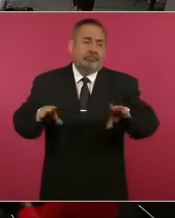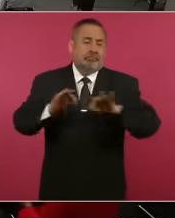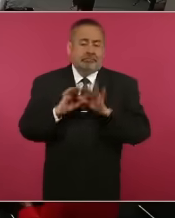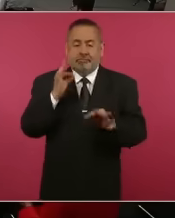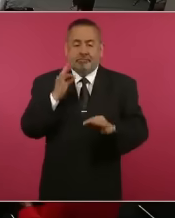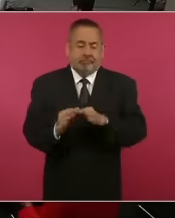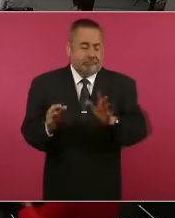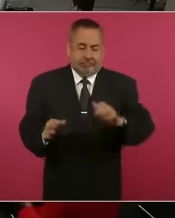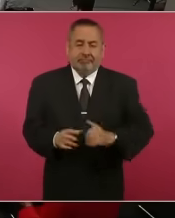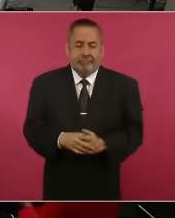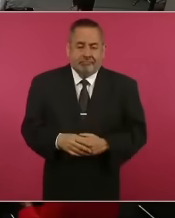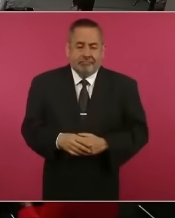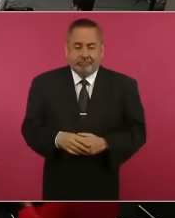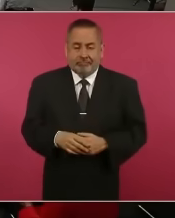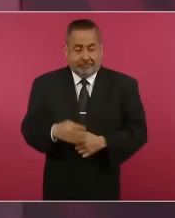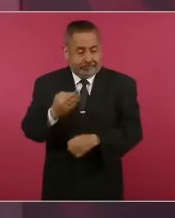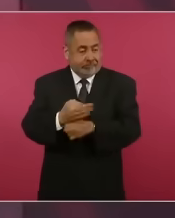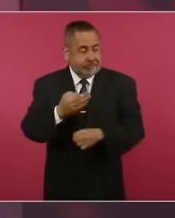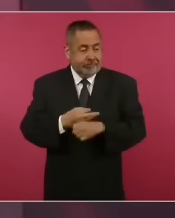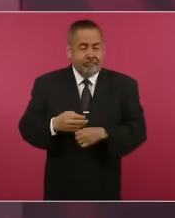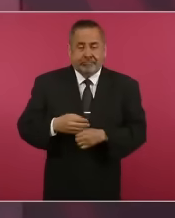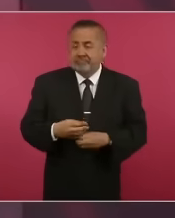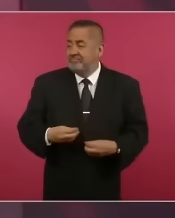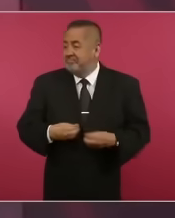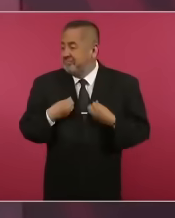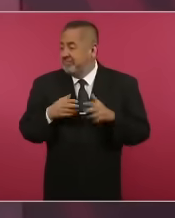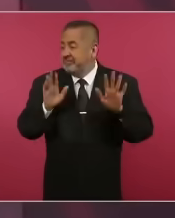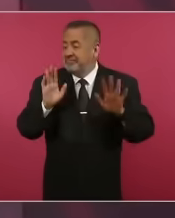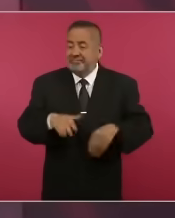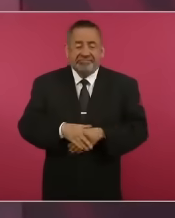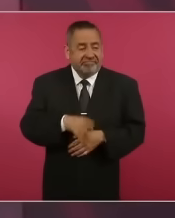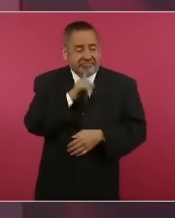No está nada aburrida la vida